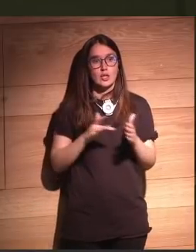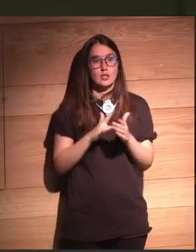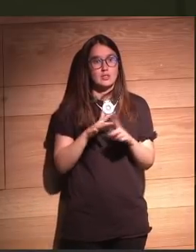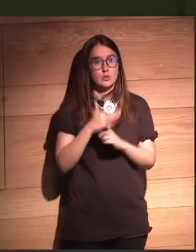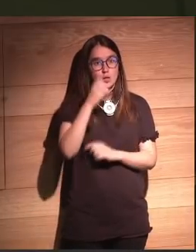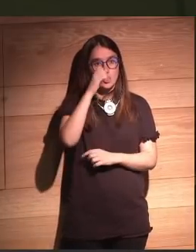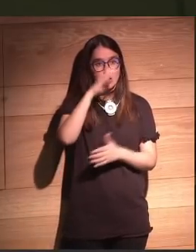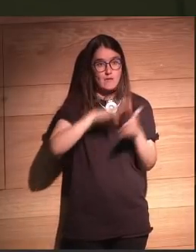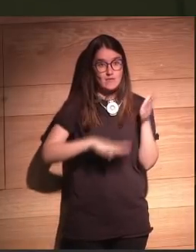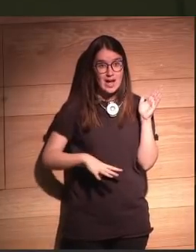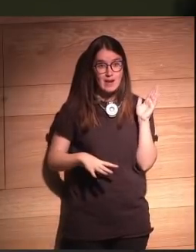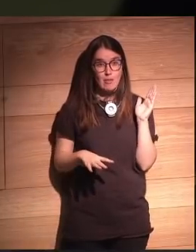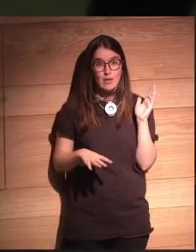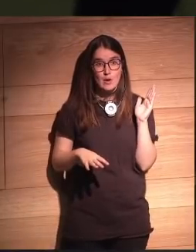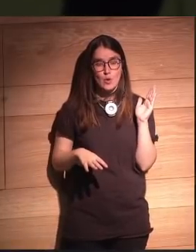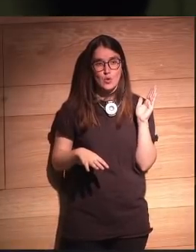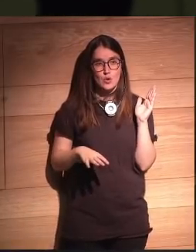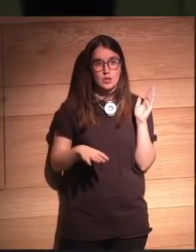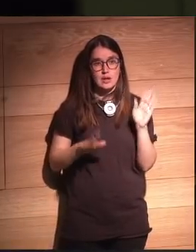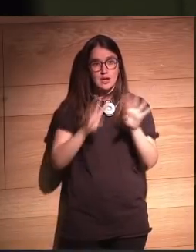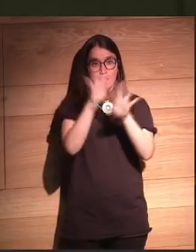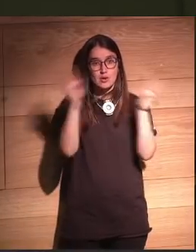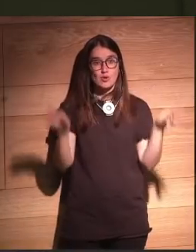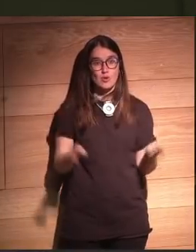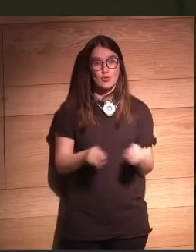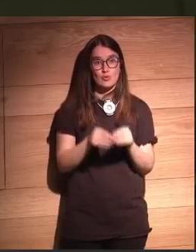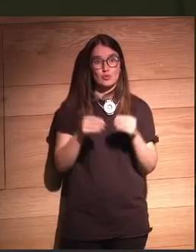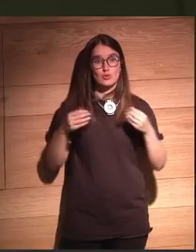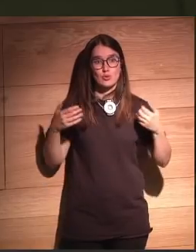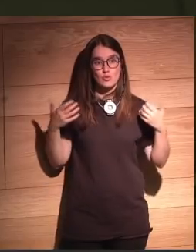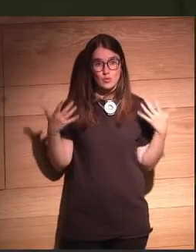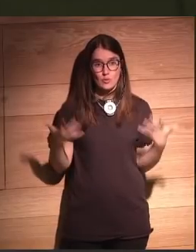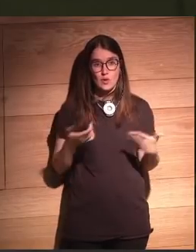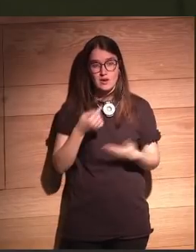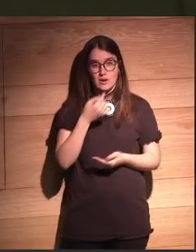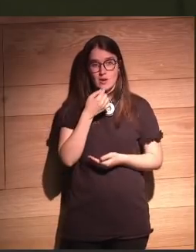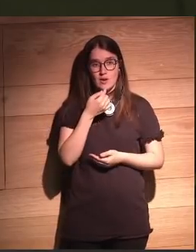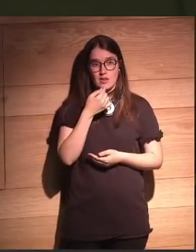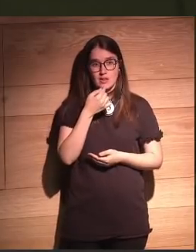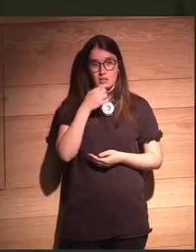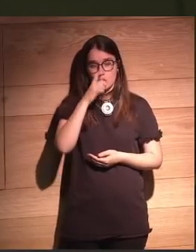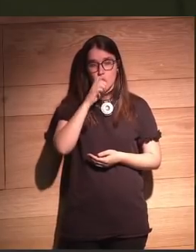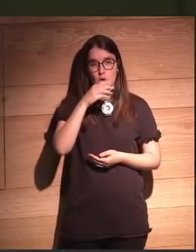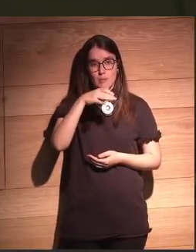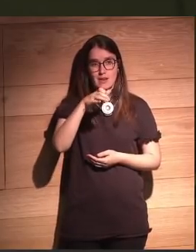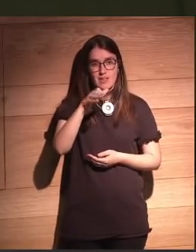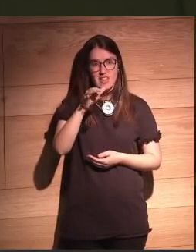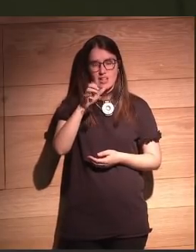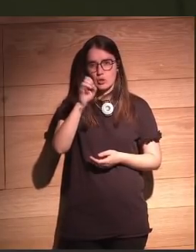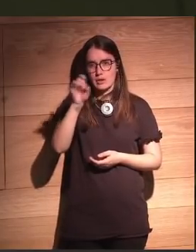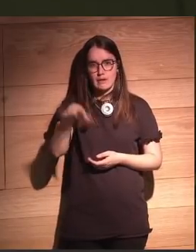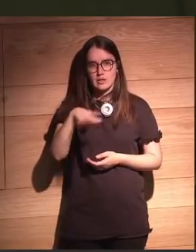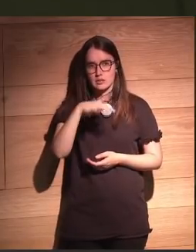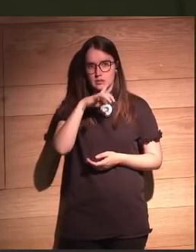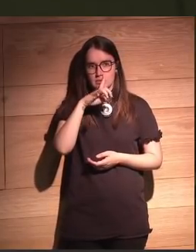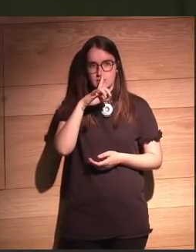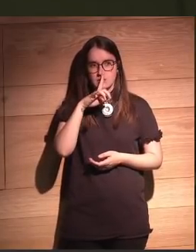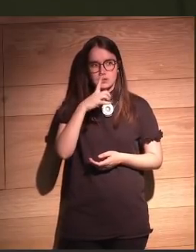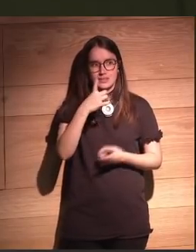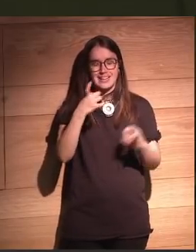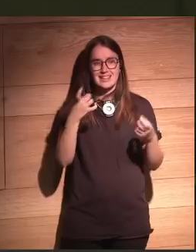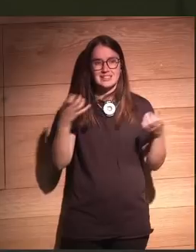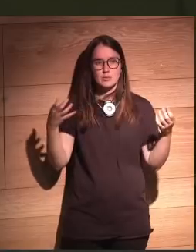Barcelona, la conclusión es que lo ha dicho, no recuerdo si Mercedes o... Lo que necesitamos